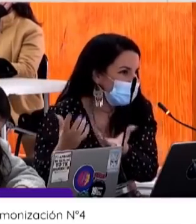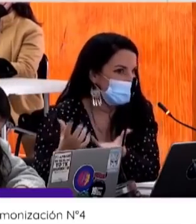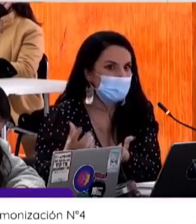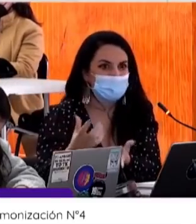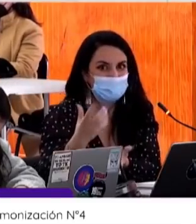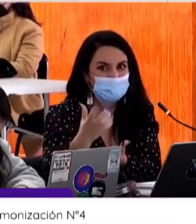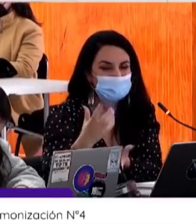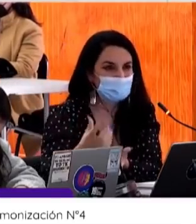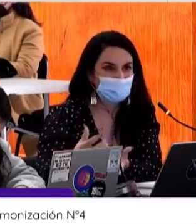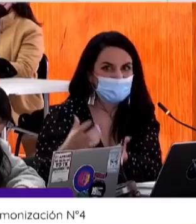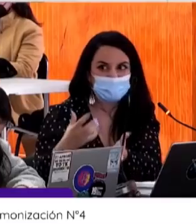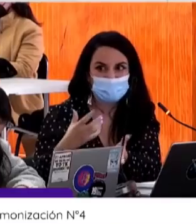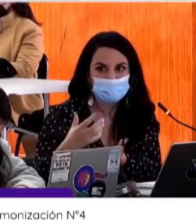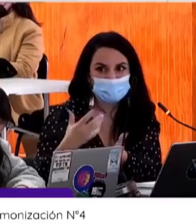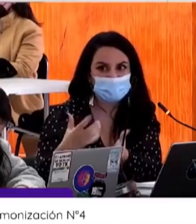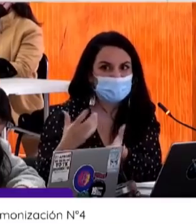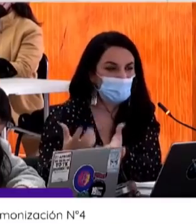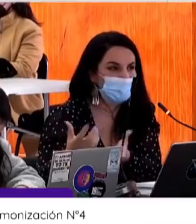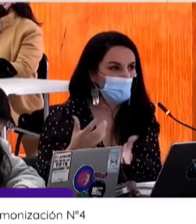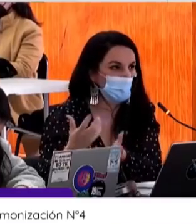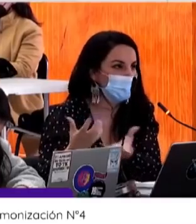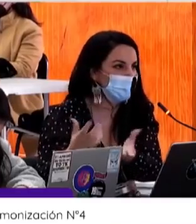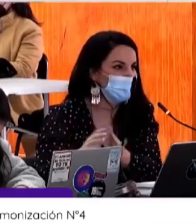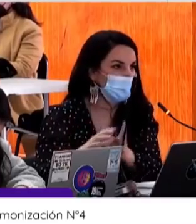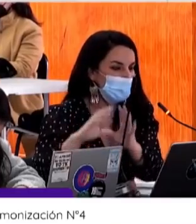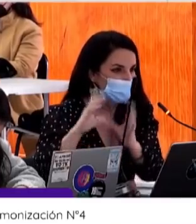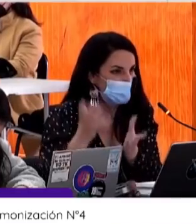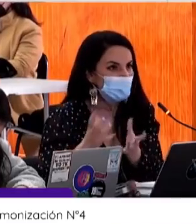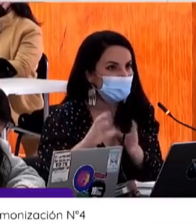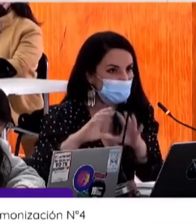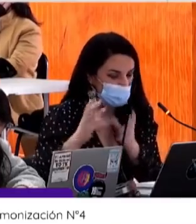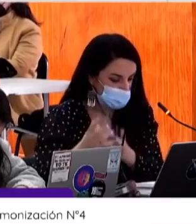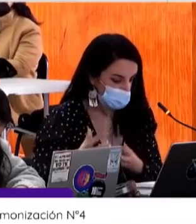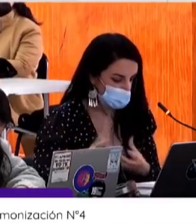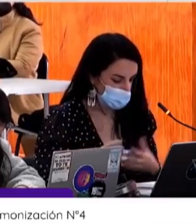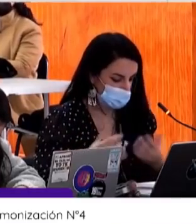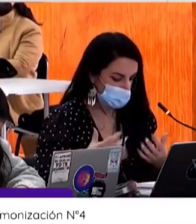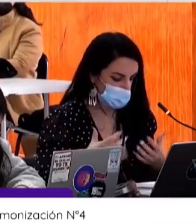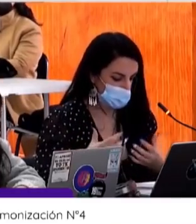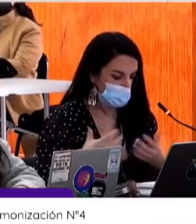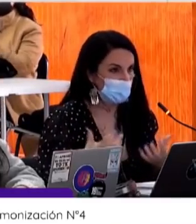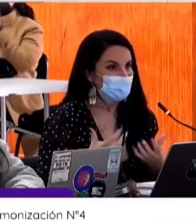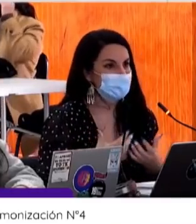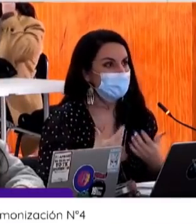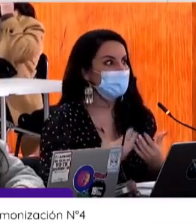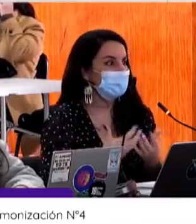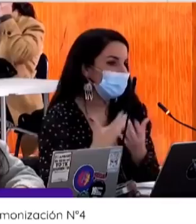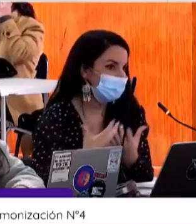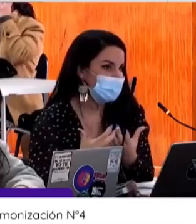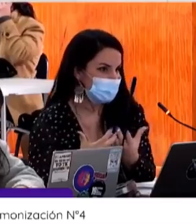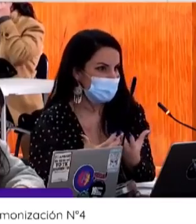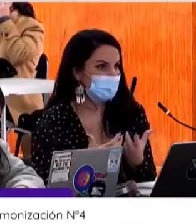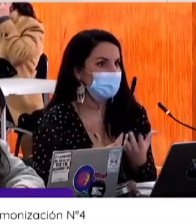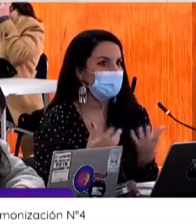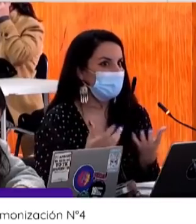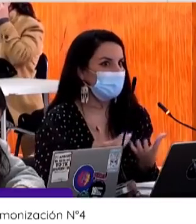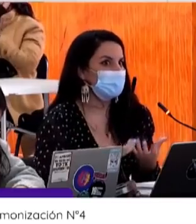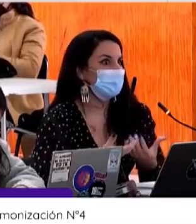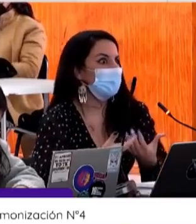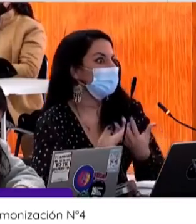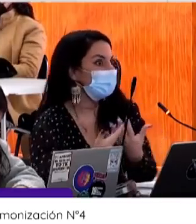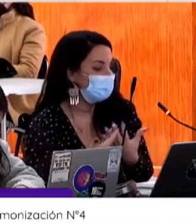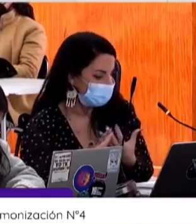sentido que yo creo que no, porque leo el texto y no veo dónde está esa palabra vacío.